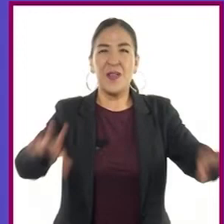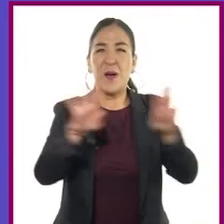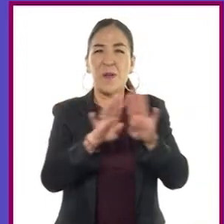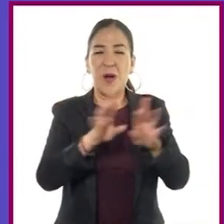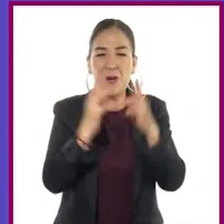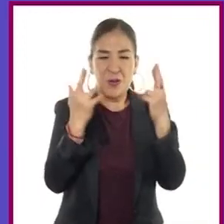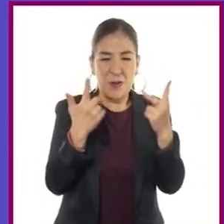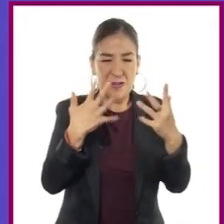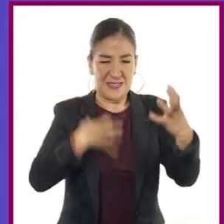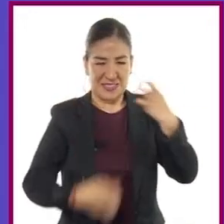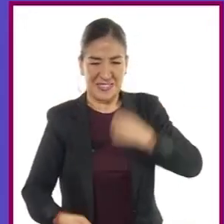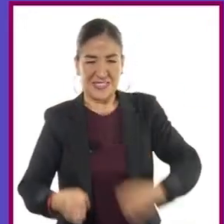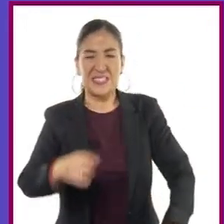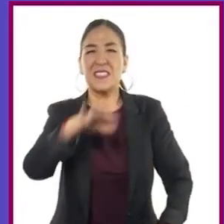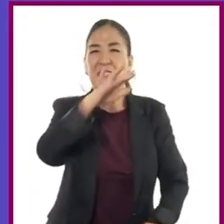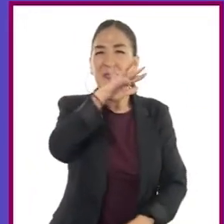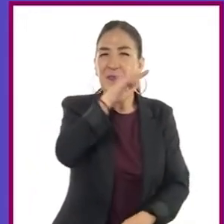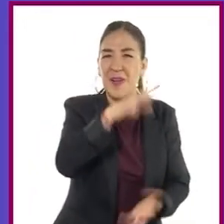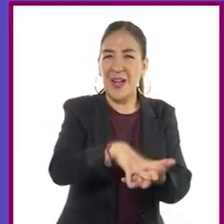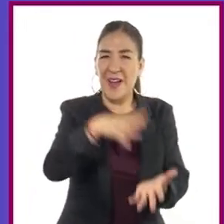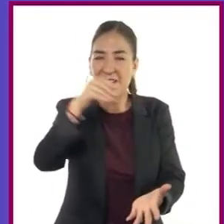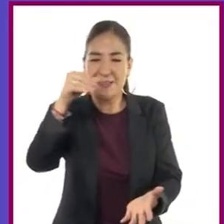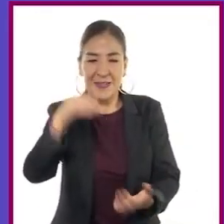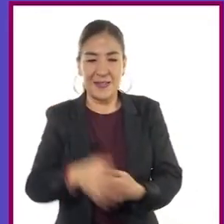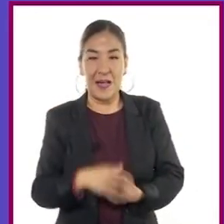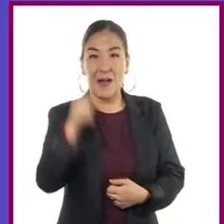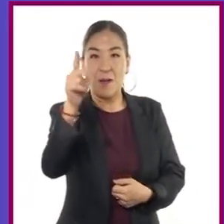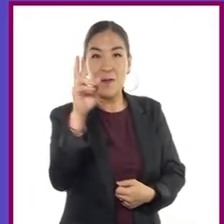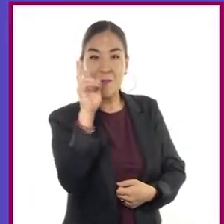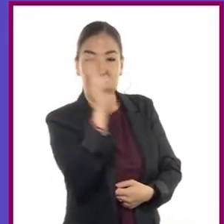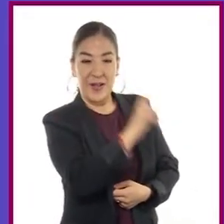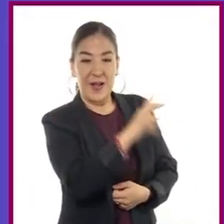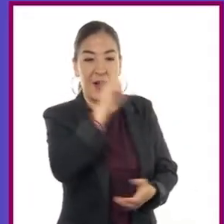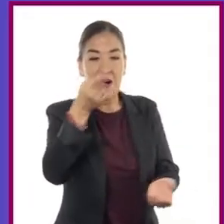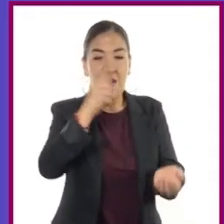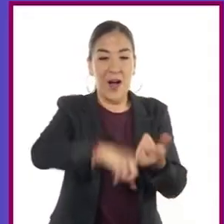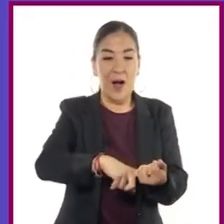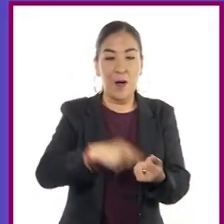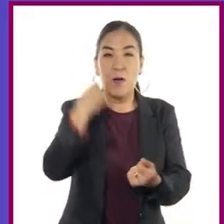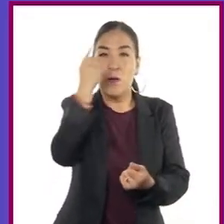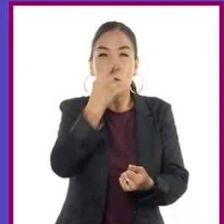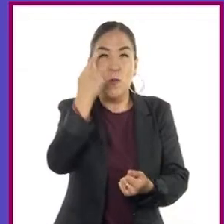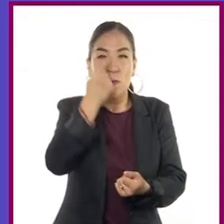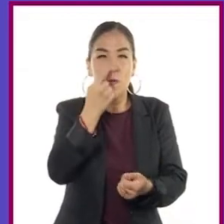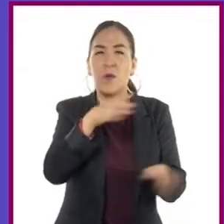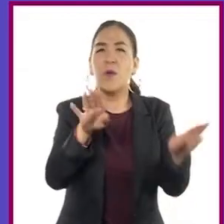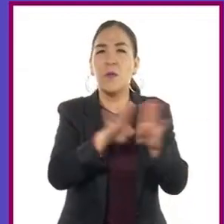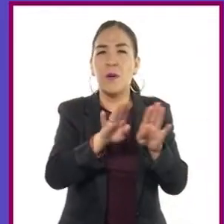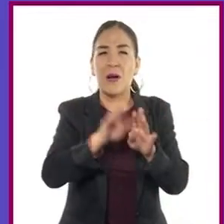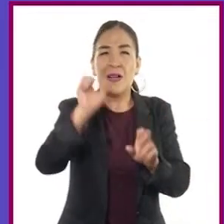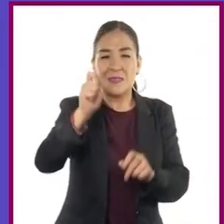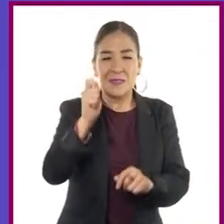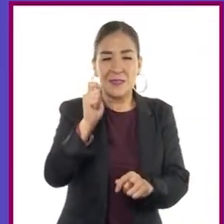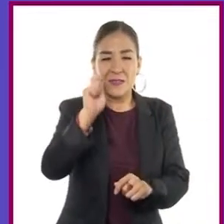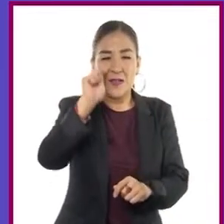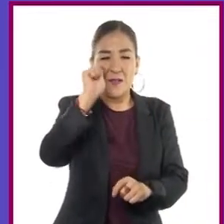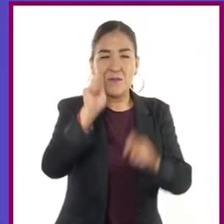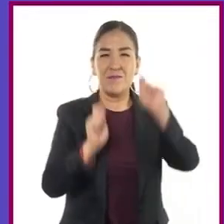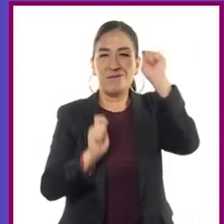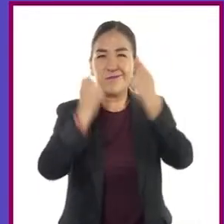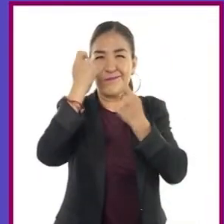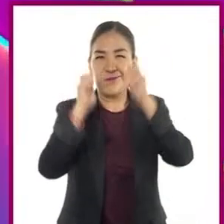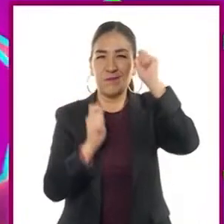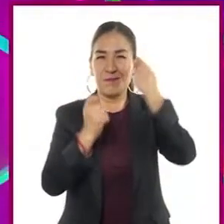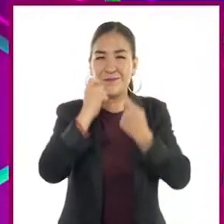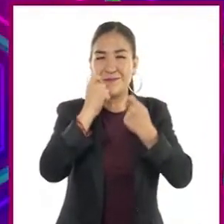desgarrado y sucio de arena. Y ves que el rabillo del ojo se le retuerce como un alfiler